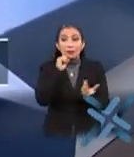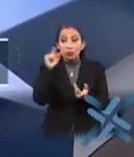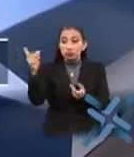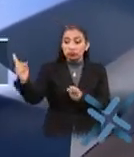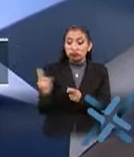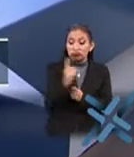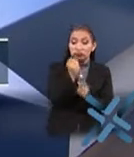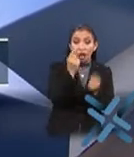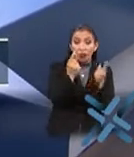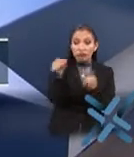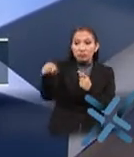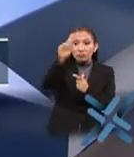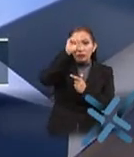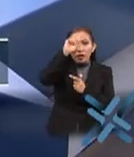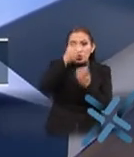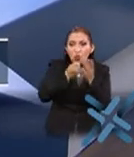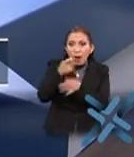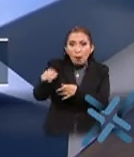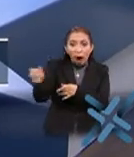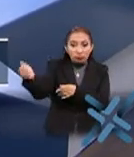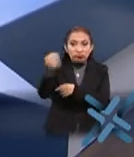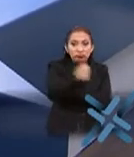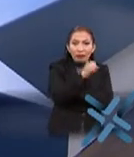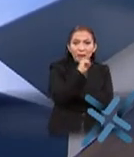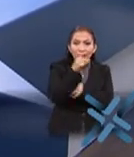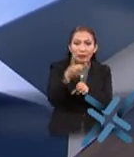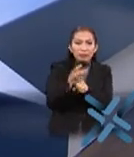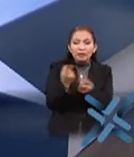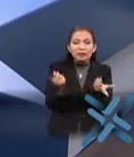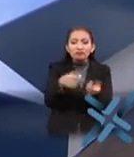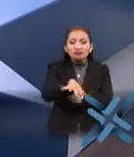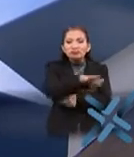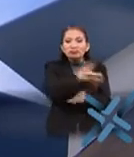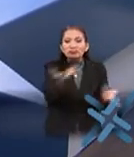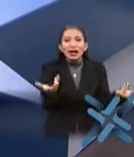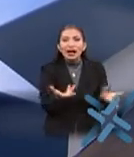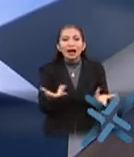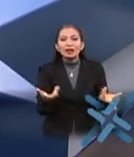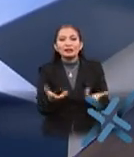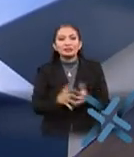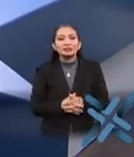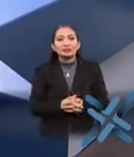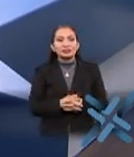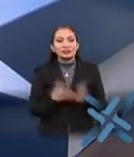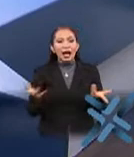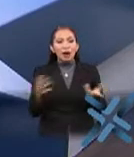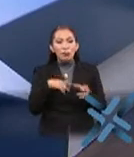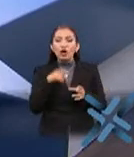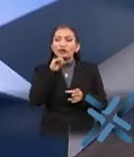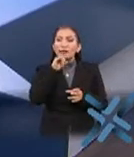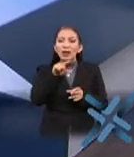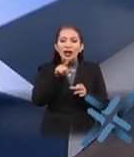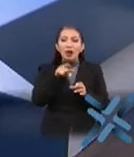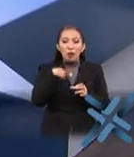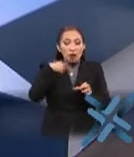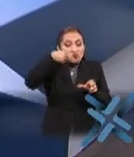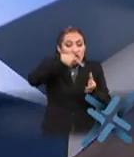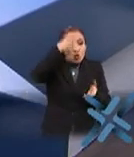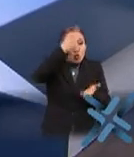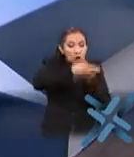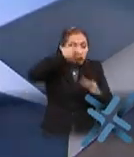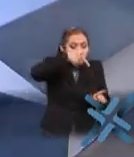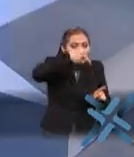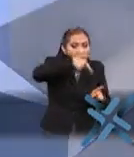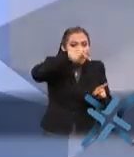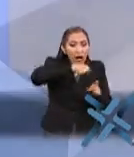gente que está generando propuestas para fomentar la lectura en el interior de la República. Es descentralizar también este asunto de